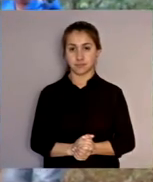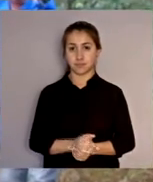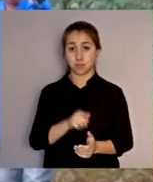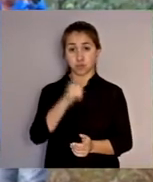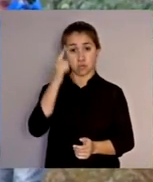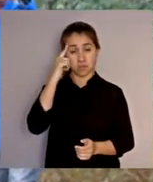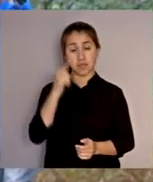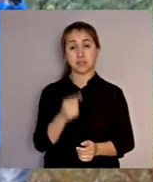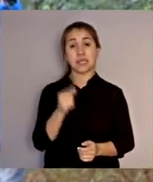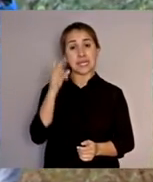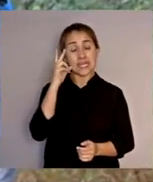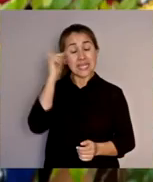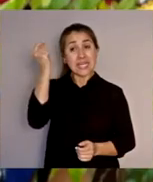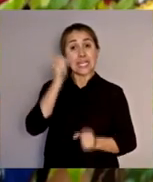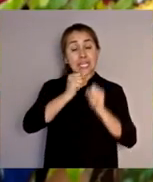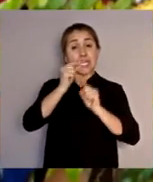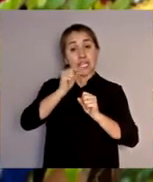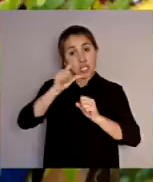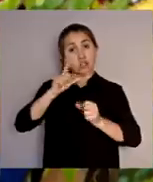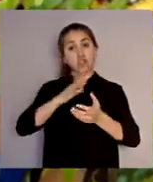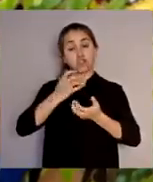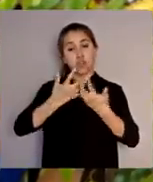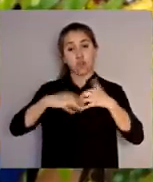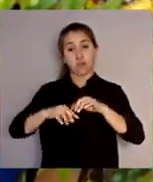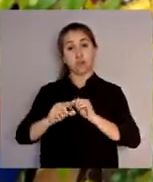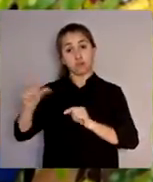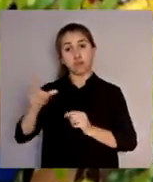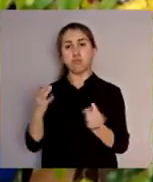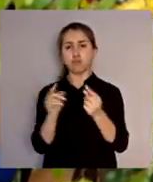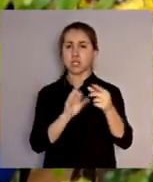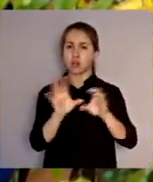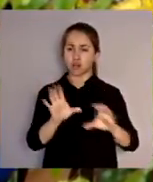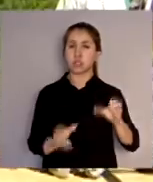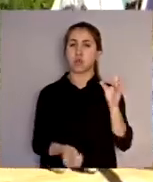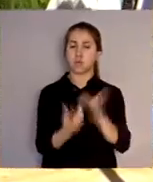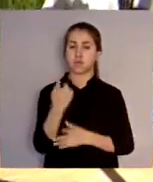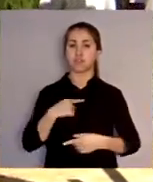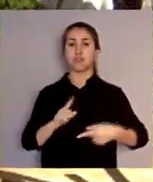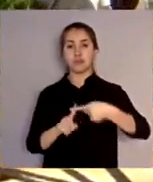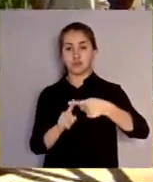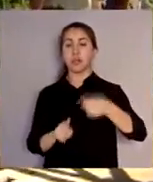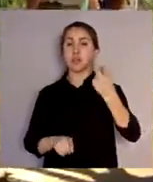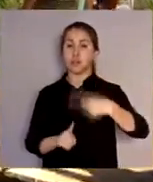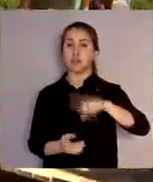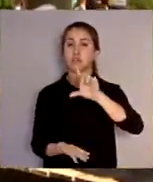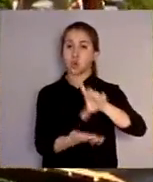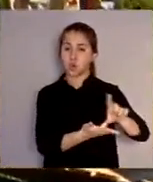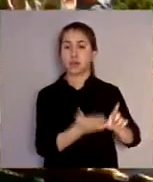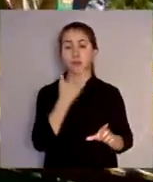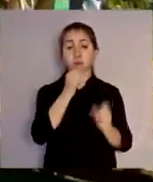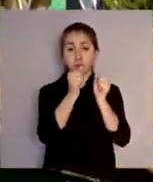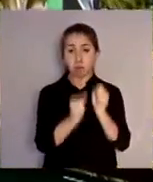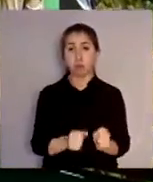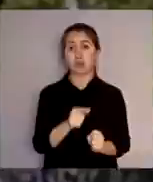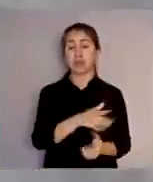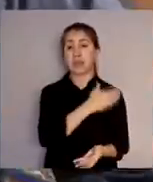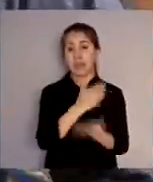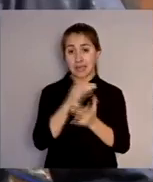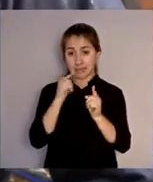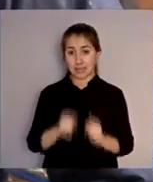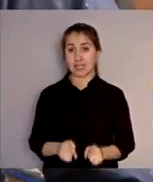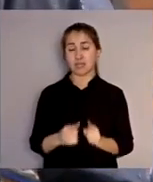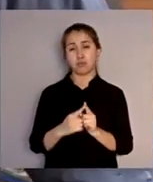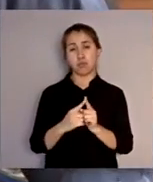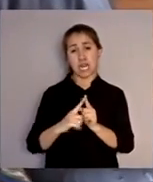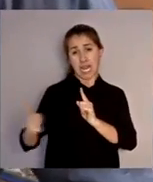¿Se considera un innovador? Yo creo que he podido participar en muchas cosas nuevas que se han hecho aquí y en otros lados. ¿Y podría haber llegado hasta acá